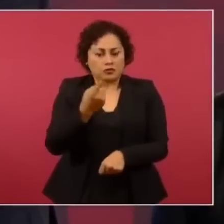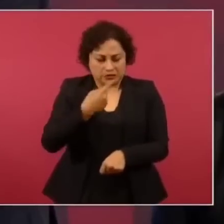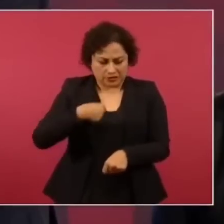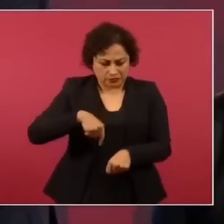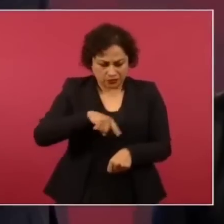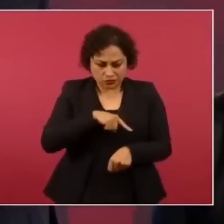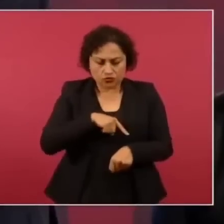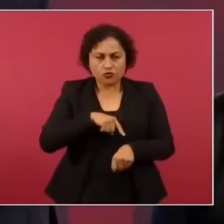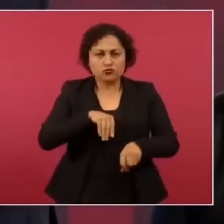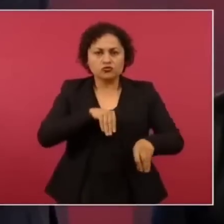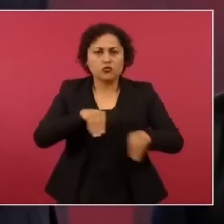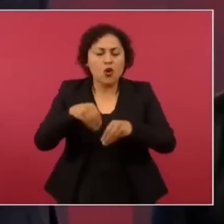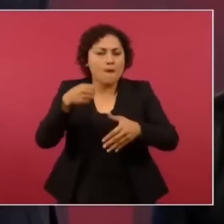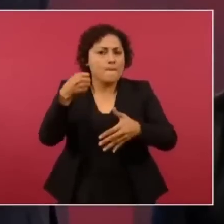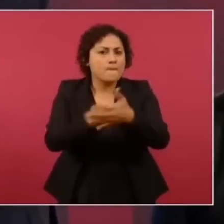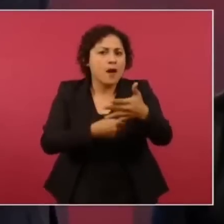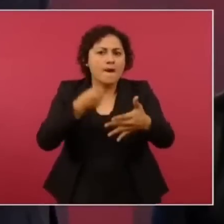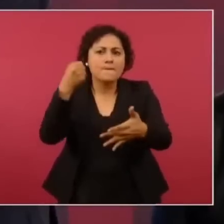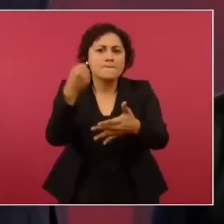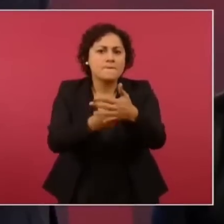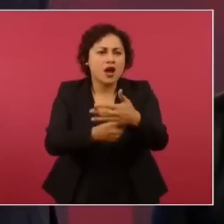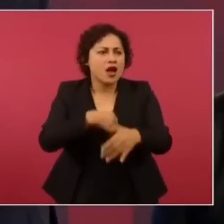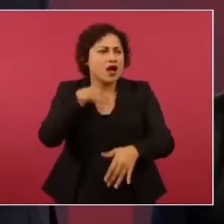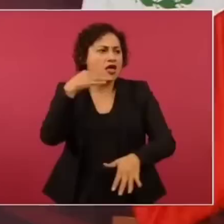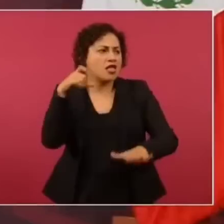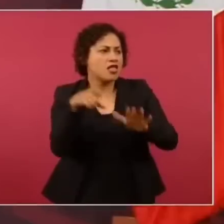acabar con la corrupción y con la impunidad.